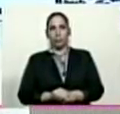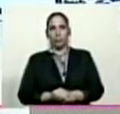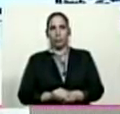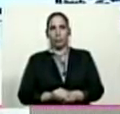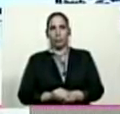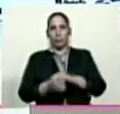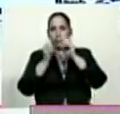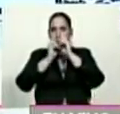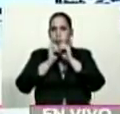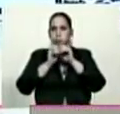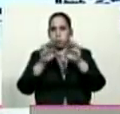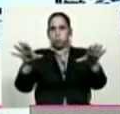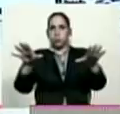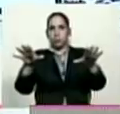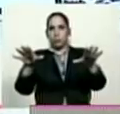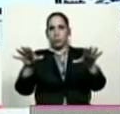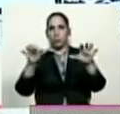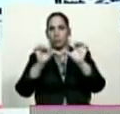despliegue permanente